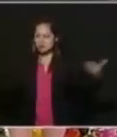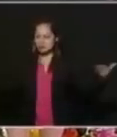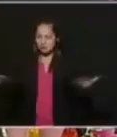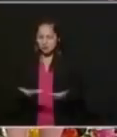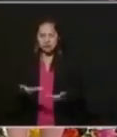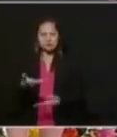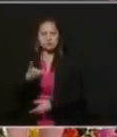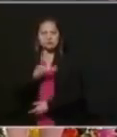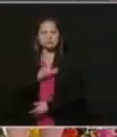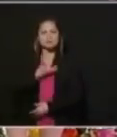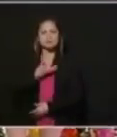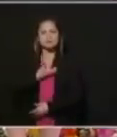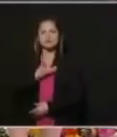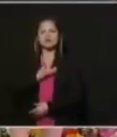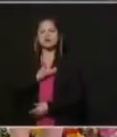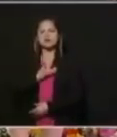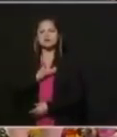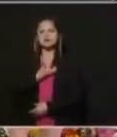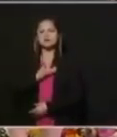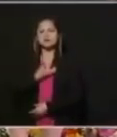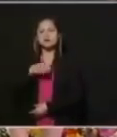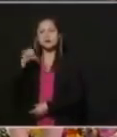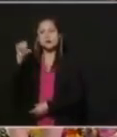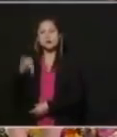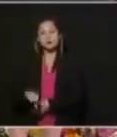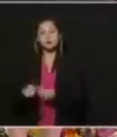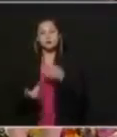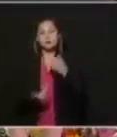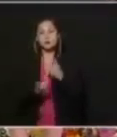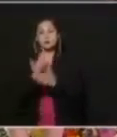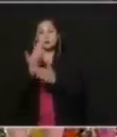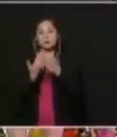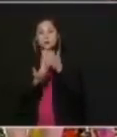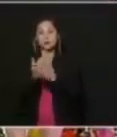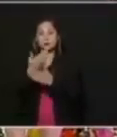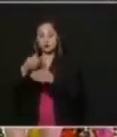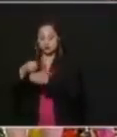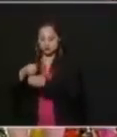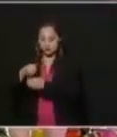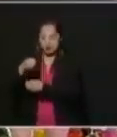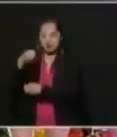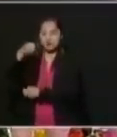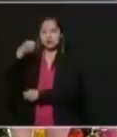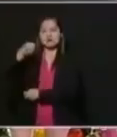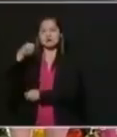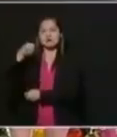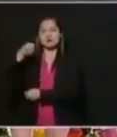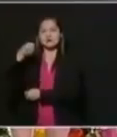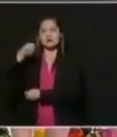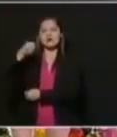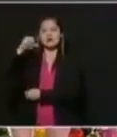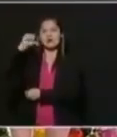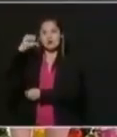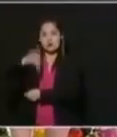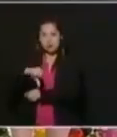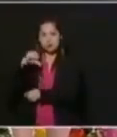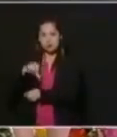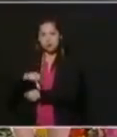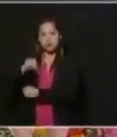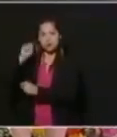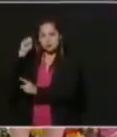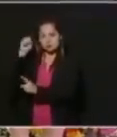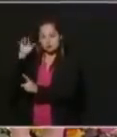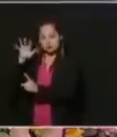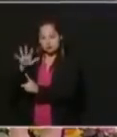plaza. Esta mañana, este bastón fue consagrado a